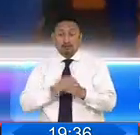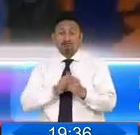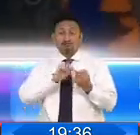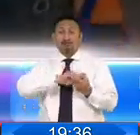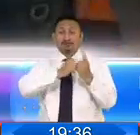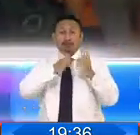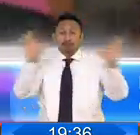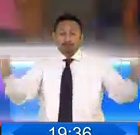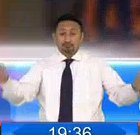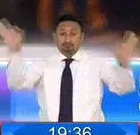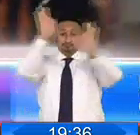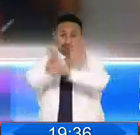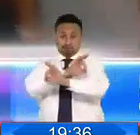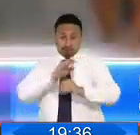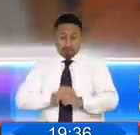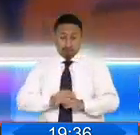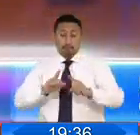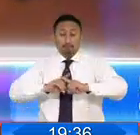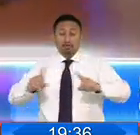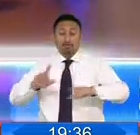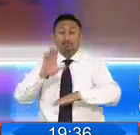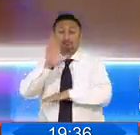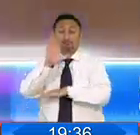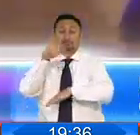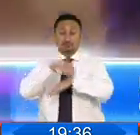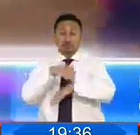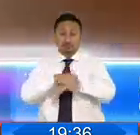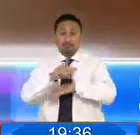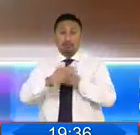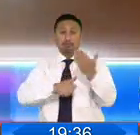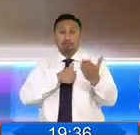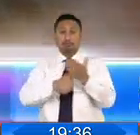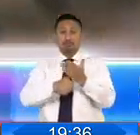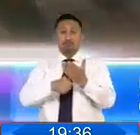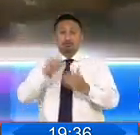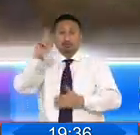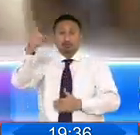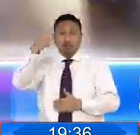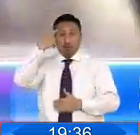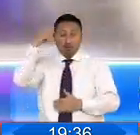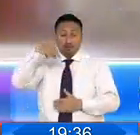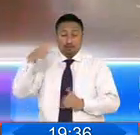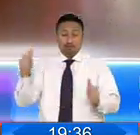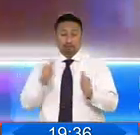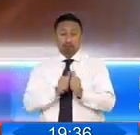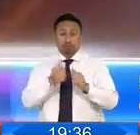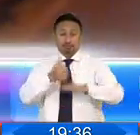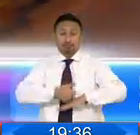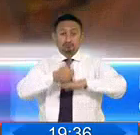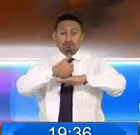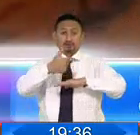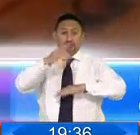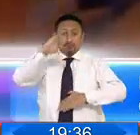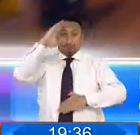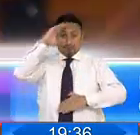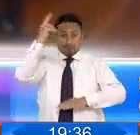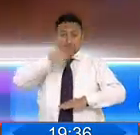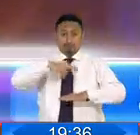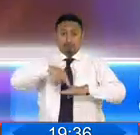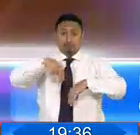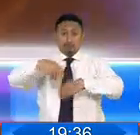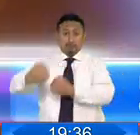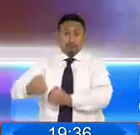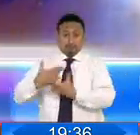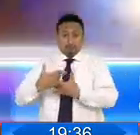ese lugar. Lo que sí conocimos a las 17 horas es que el ministro de Gobierno junto al comandante general de la Policía Nacional